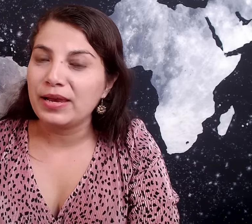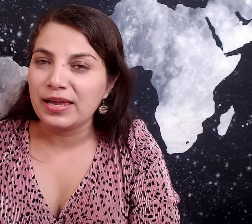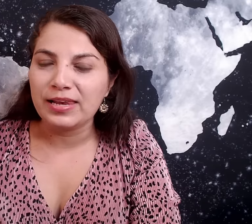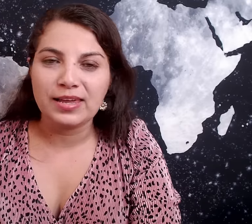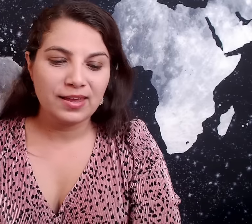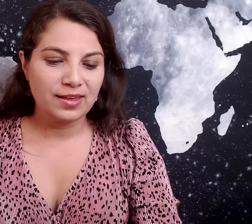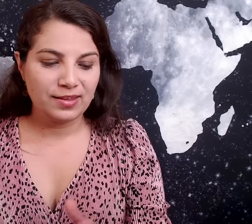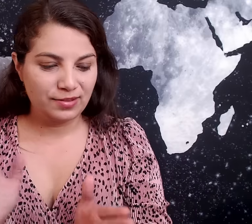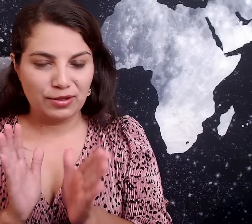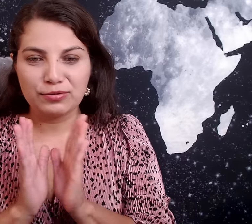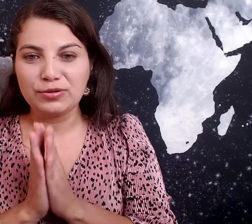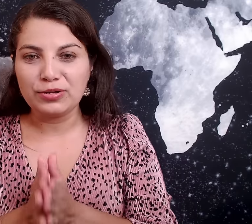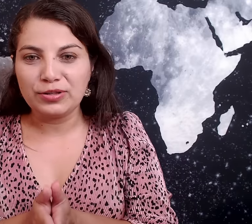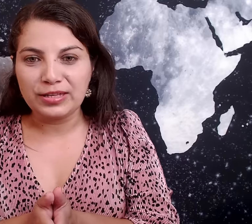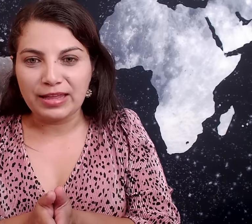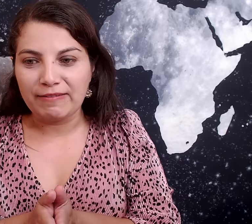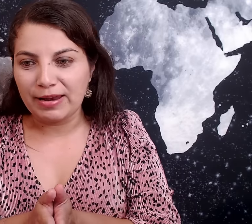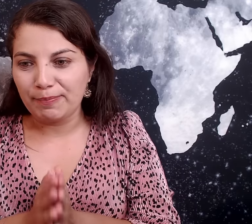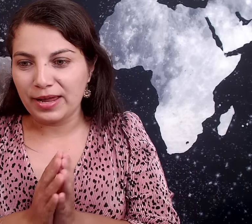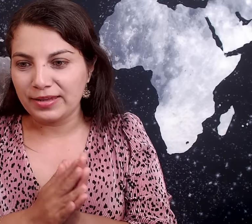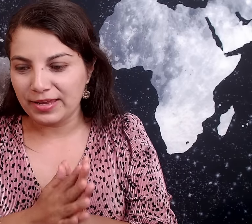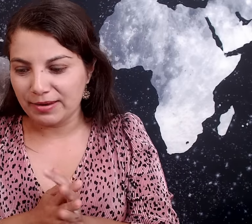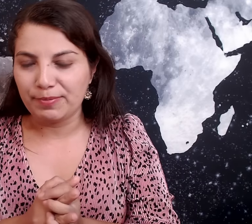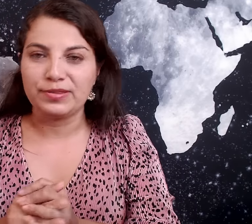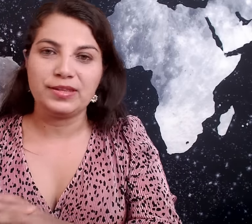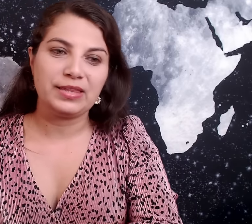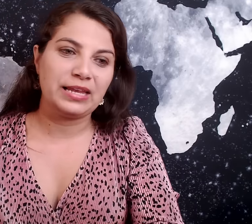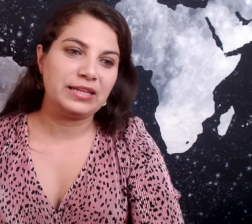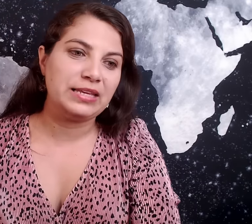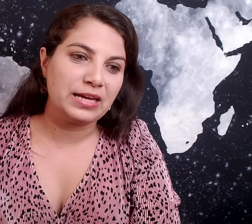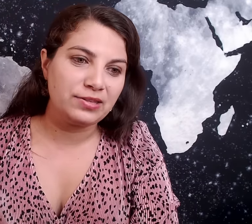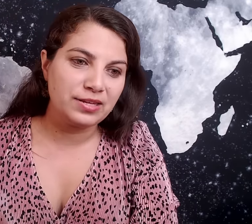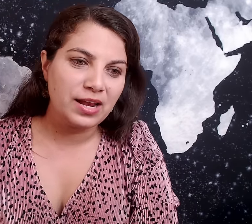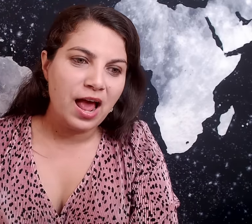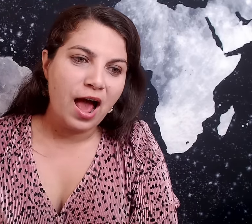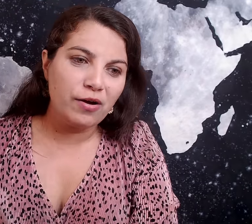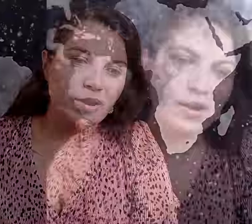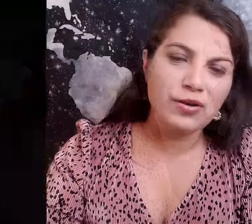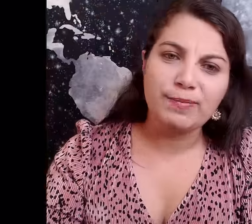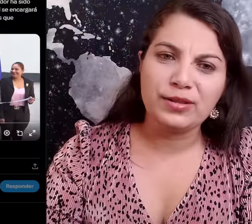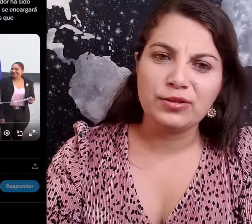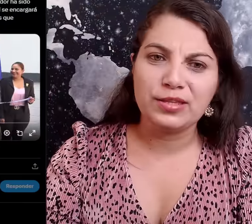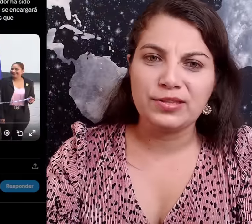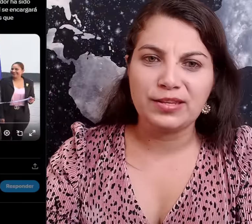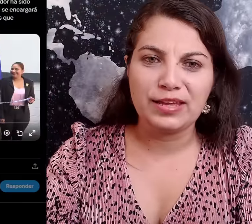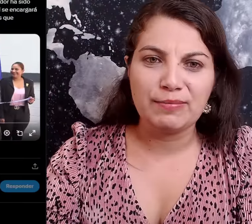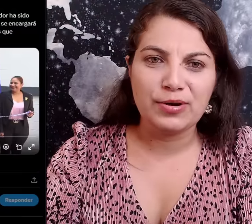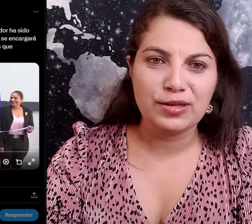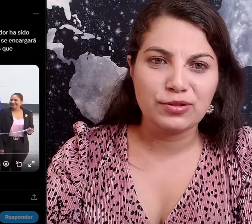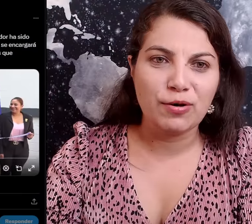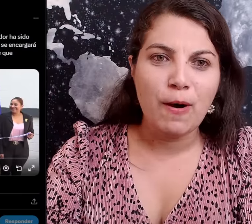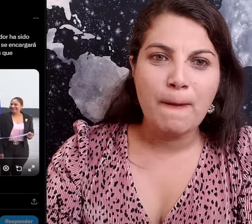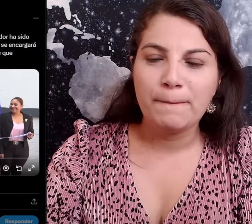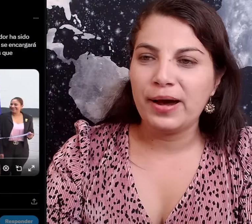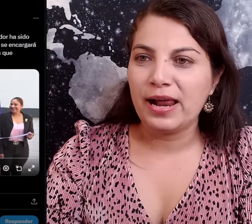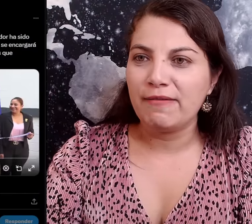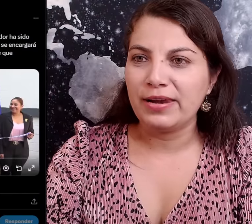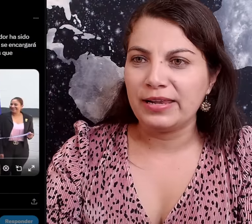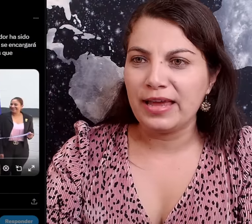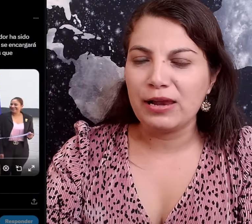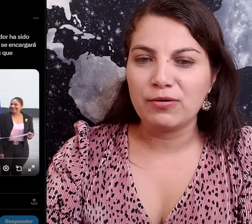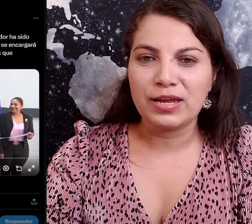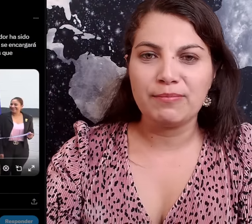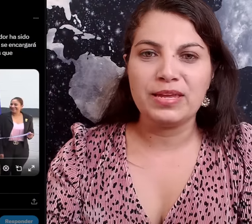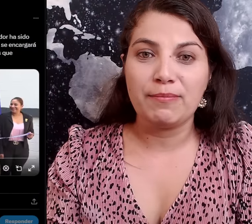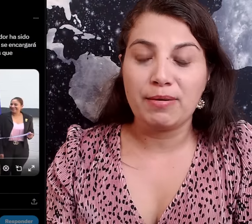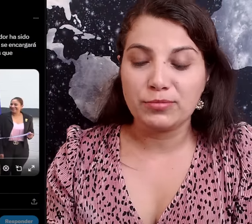el pelele. Estados Unidos dictaba la plana y el presidente la tenía que seguir. Ahora en otras noticias dejemos eso para hablar